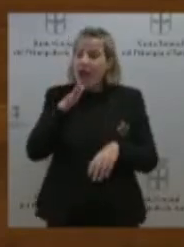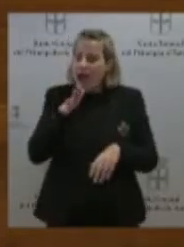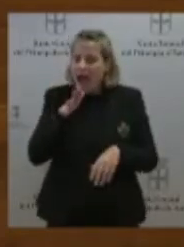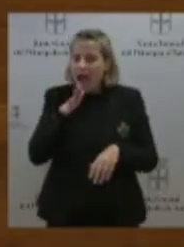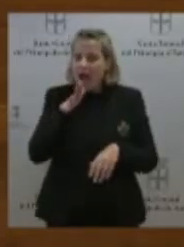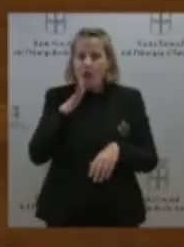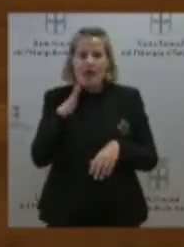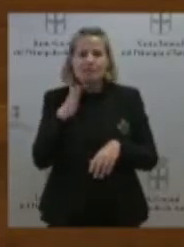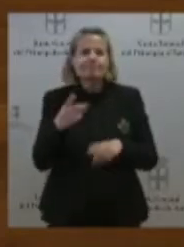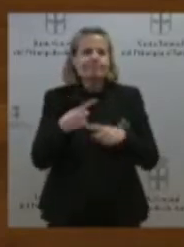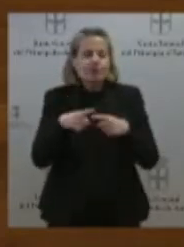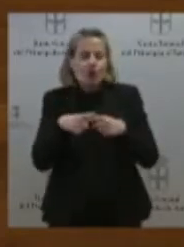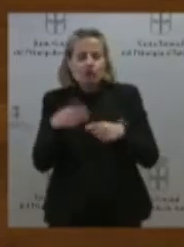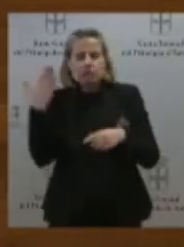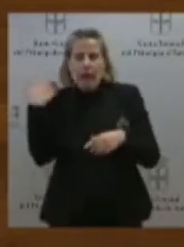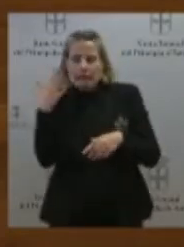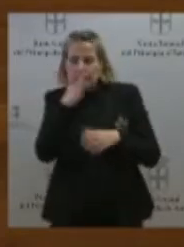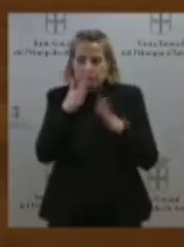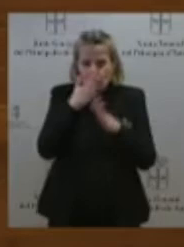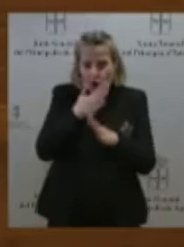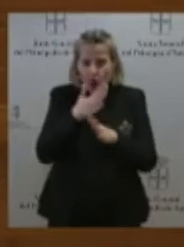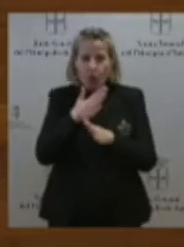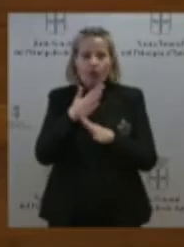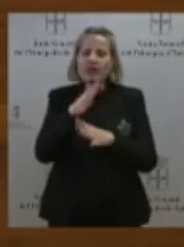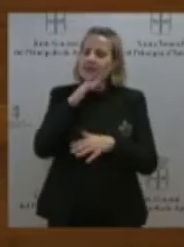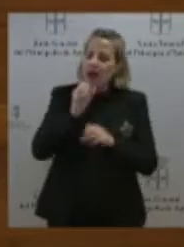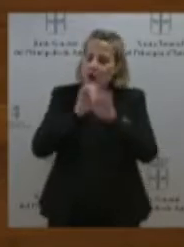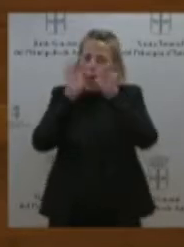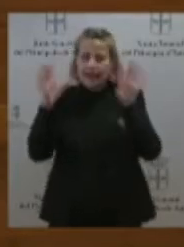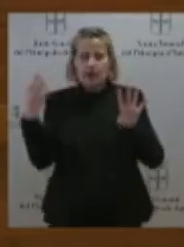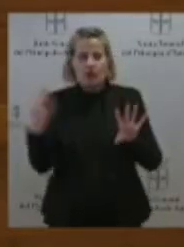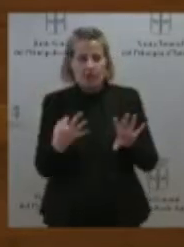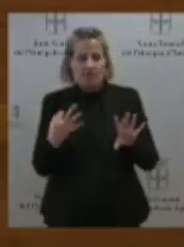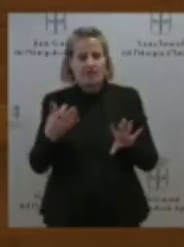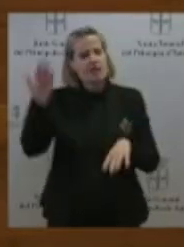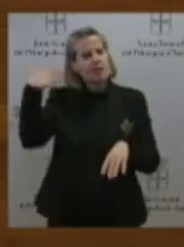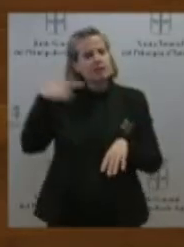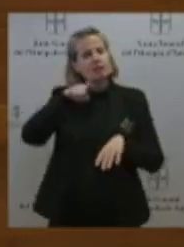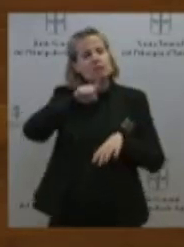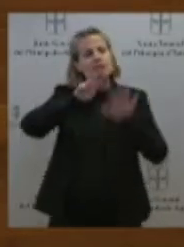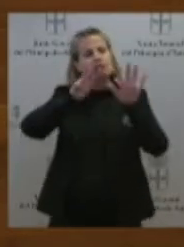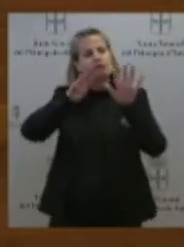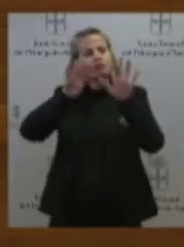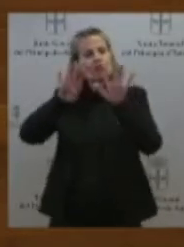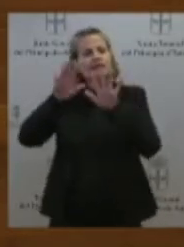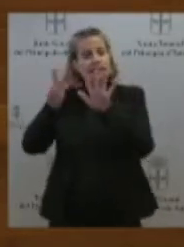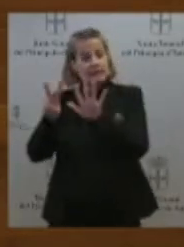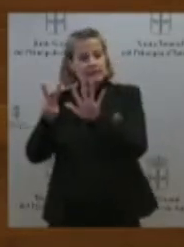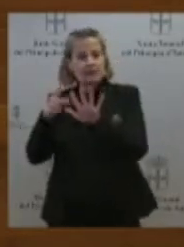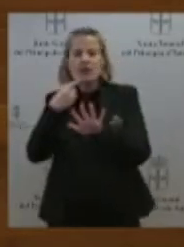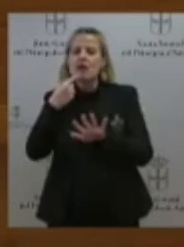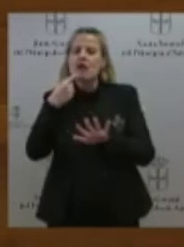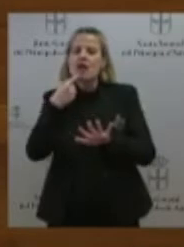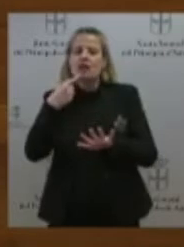anomalía. Ya Emil Durkheim, en 1897, fue pionero al sugerir que el suicidio no venía determinado solo por la química